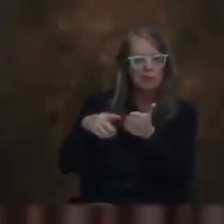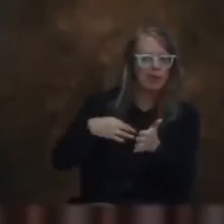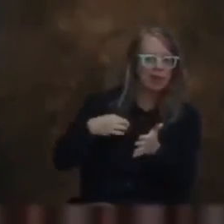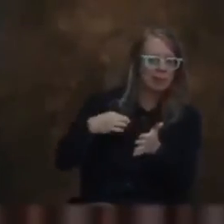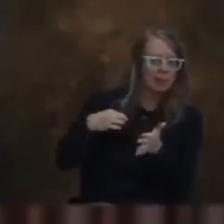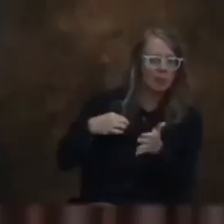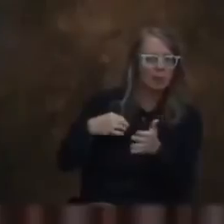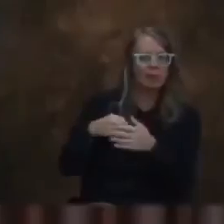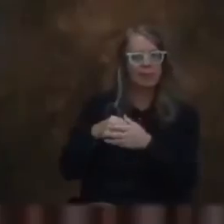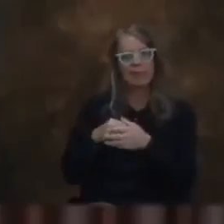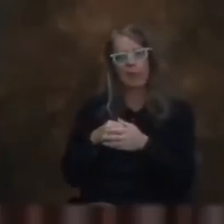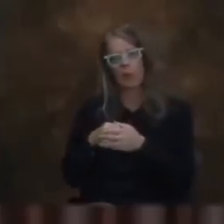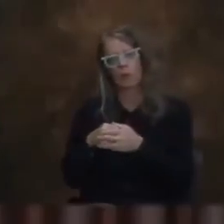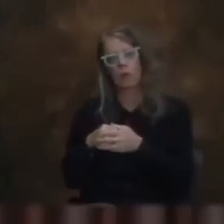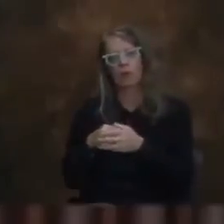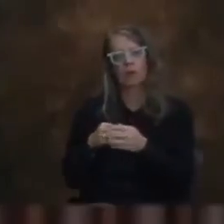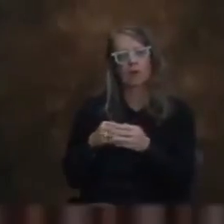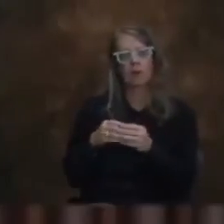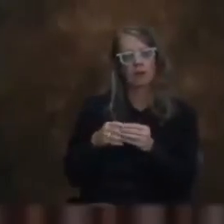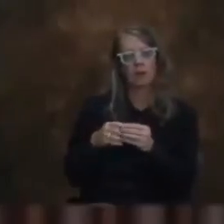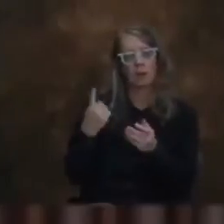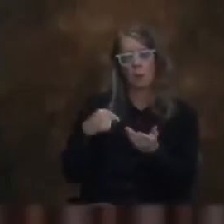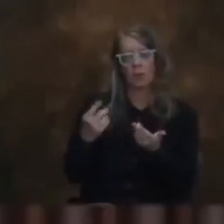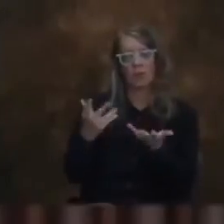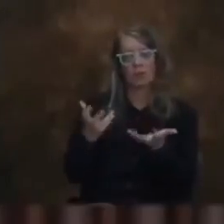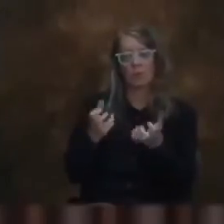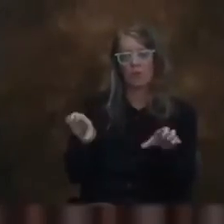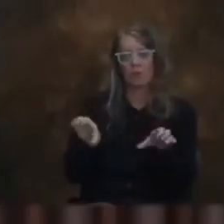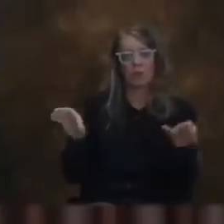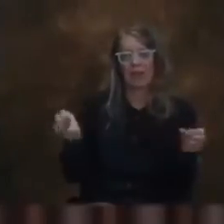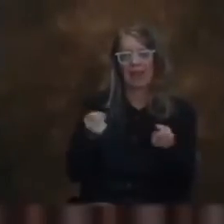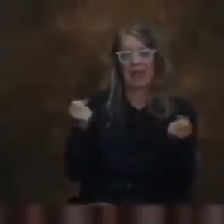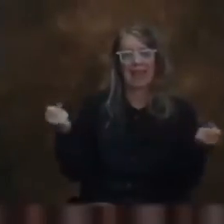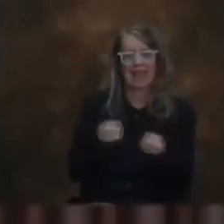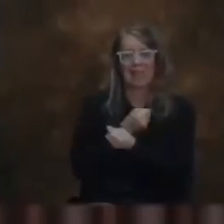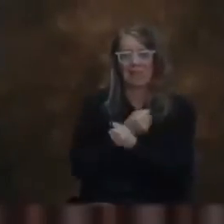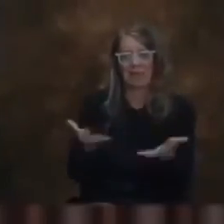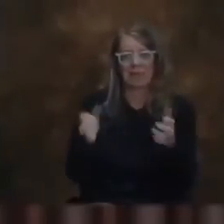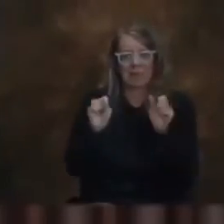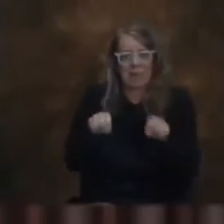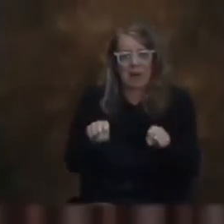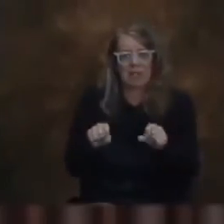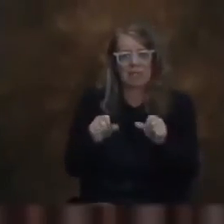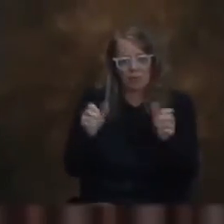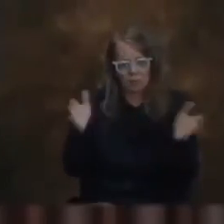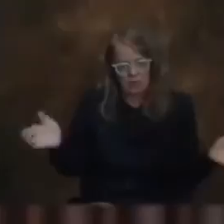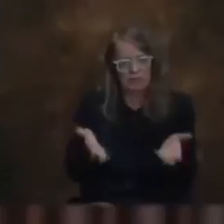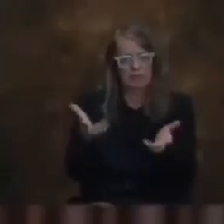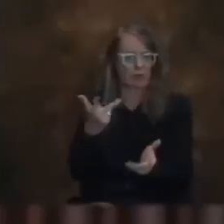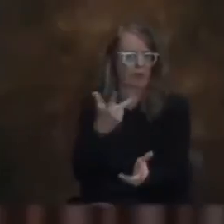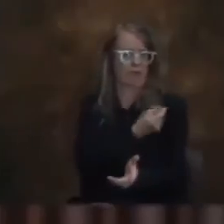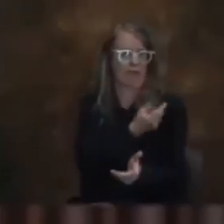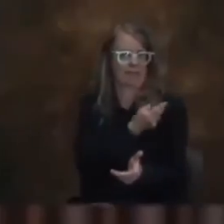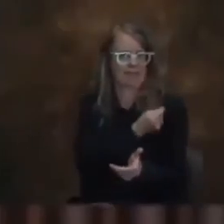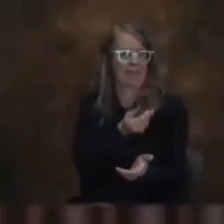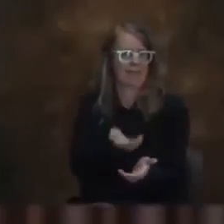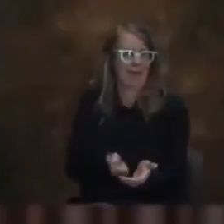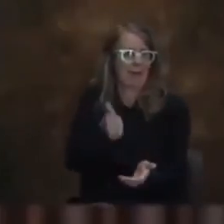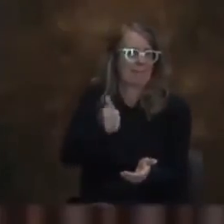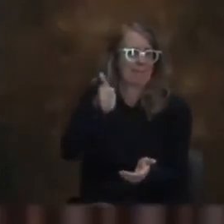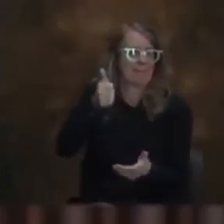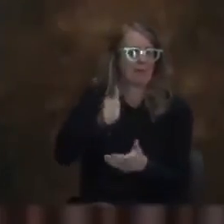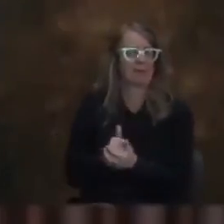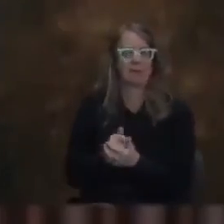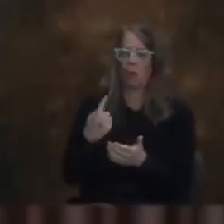usarlo queremos hacer todo lo posible para hacer ayudar a aumentar las vacunaciones ha hecho mucho